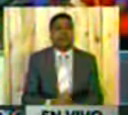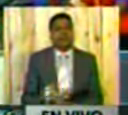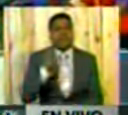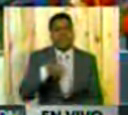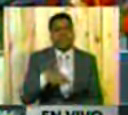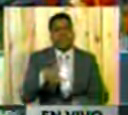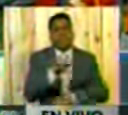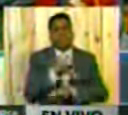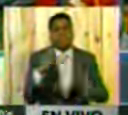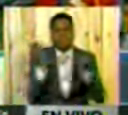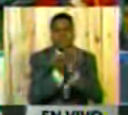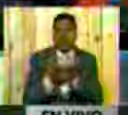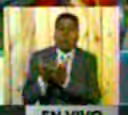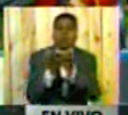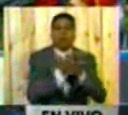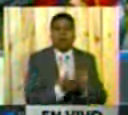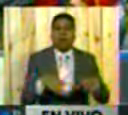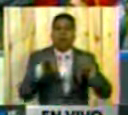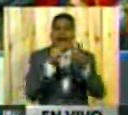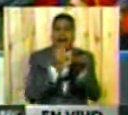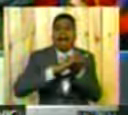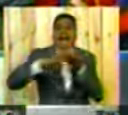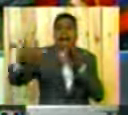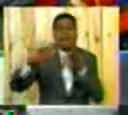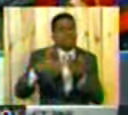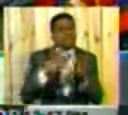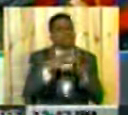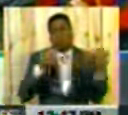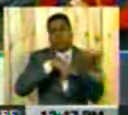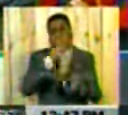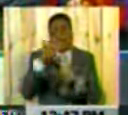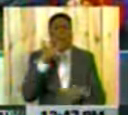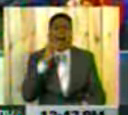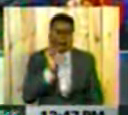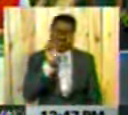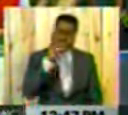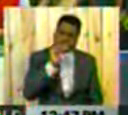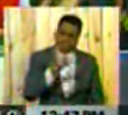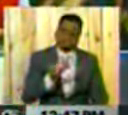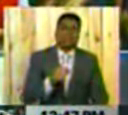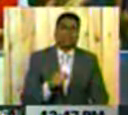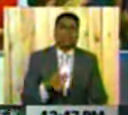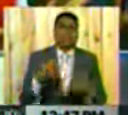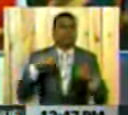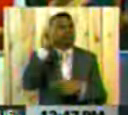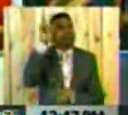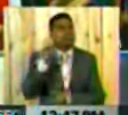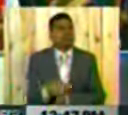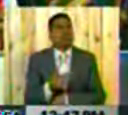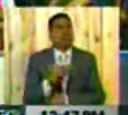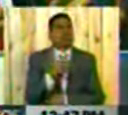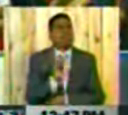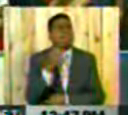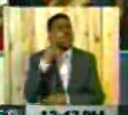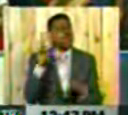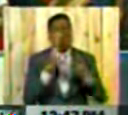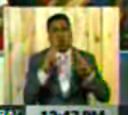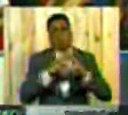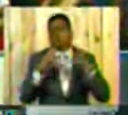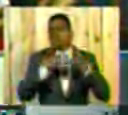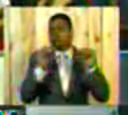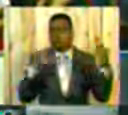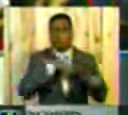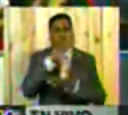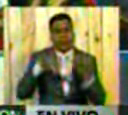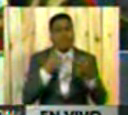es gratuita, por eso la salud es gratuita, con las deficiencias y los problemas que tenemos. Todos los días que hay, que no los desconocemos, pero que